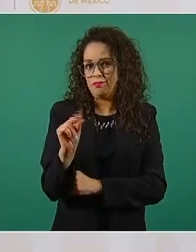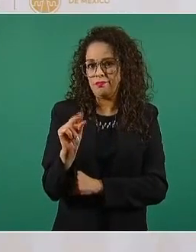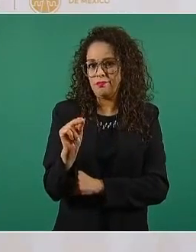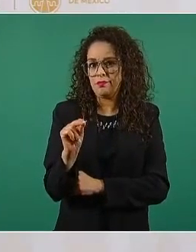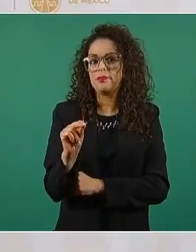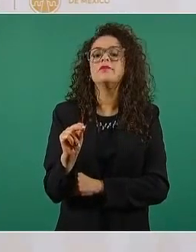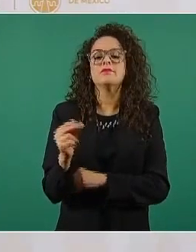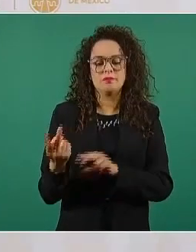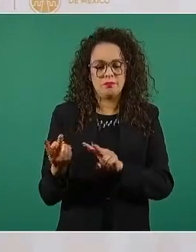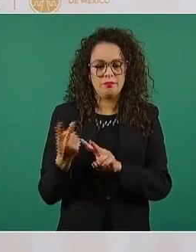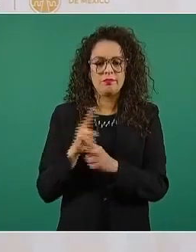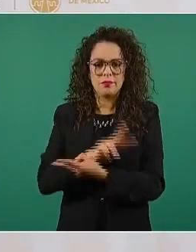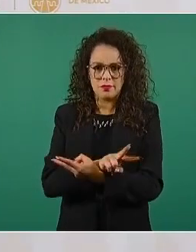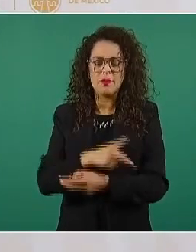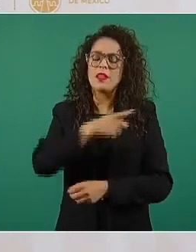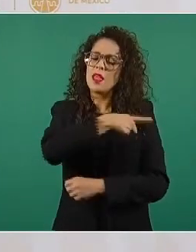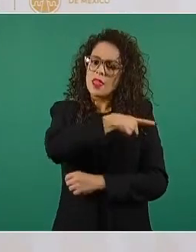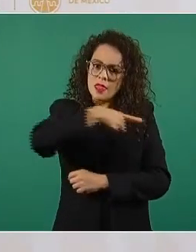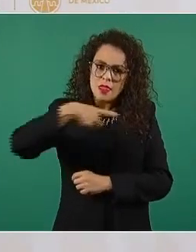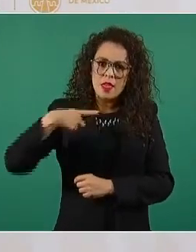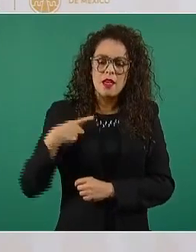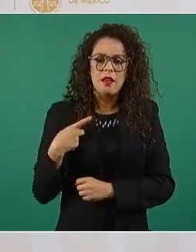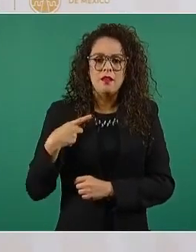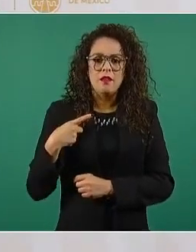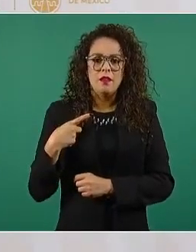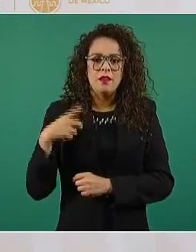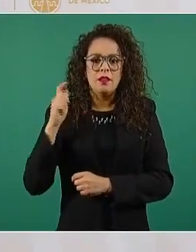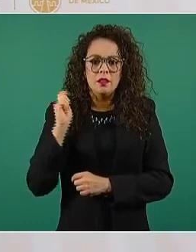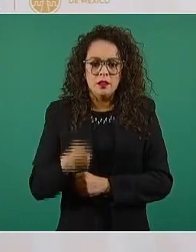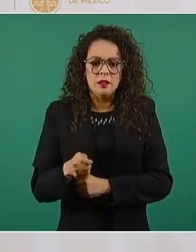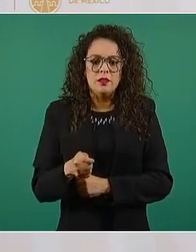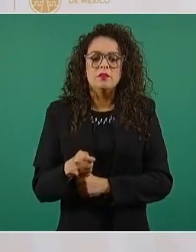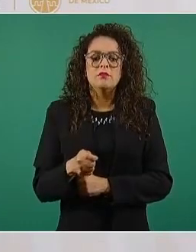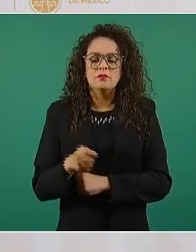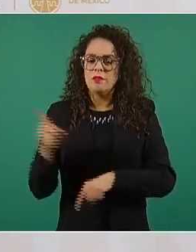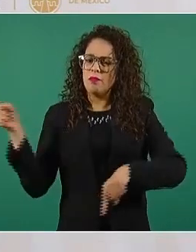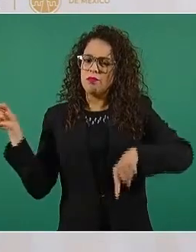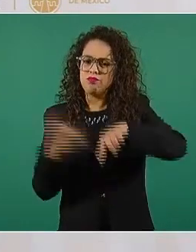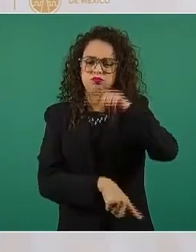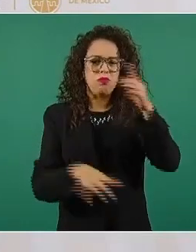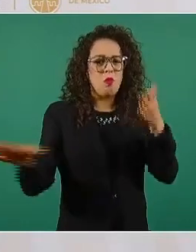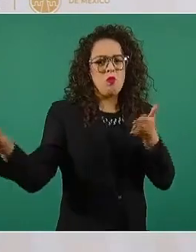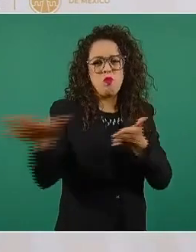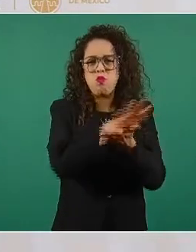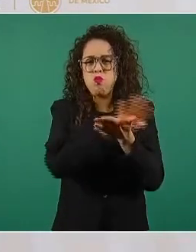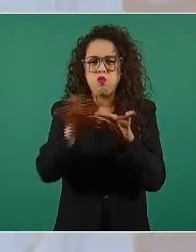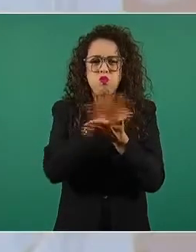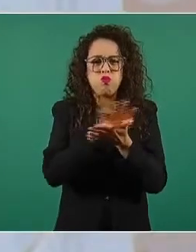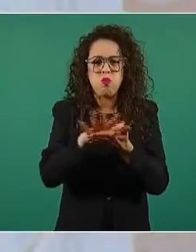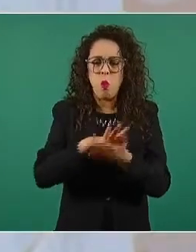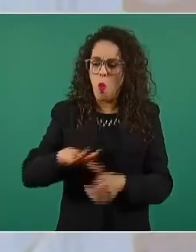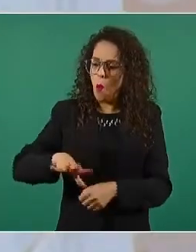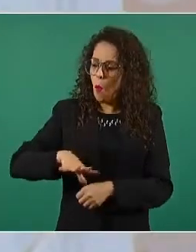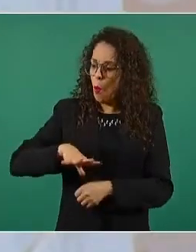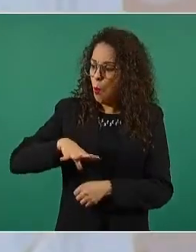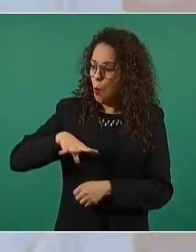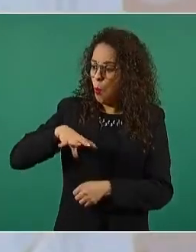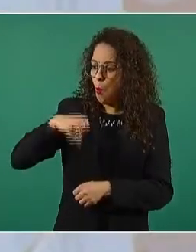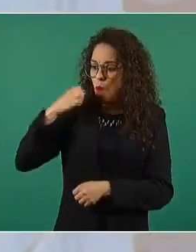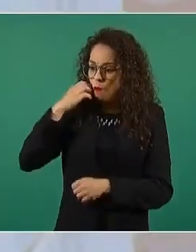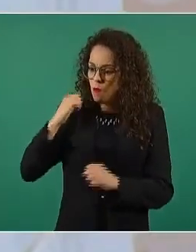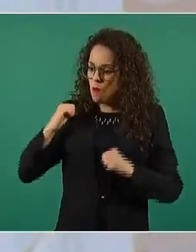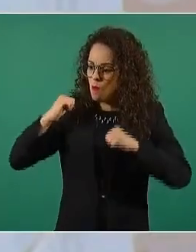cambio, procurar que desaparezca de la faz de la tierra la ambición, la